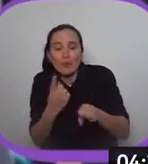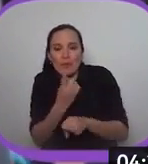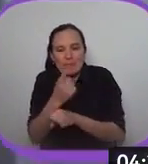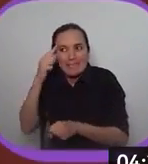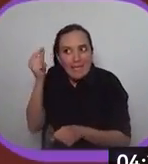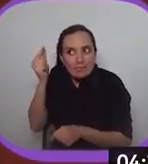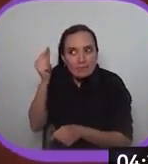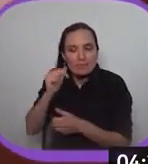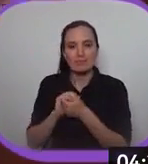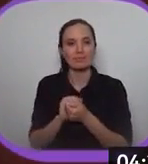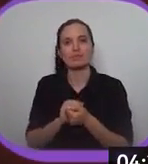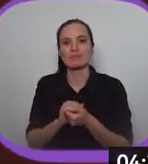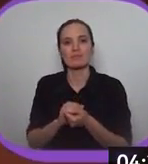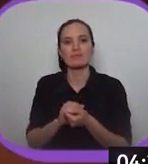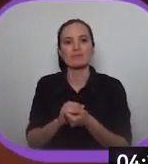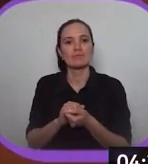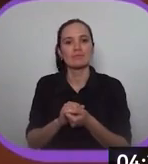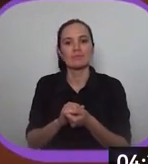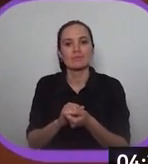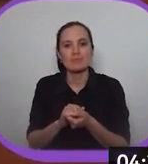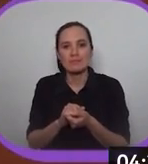una idea.